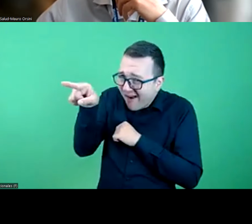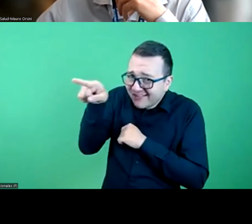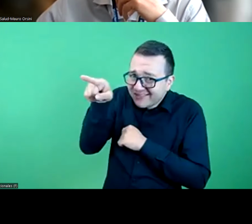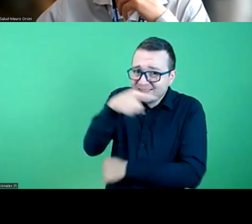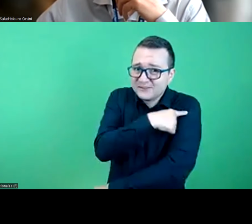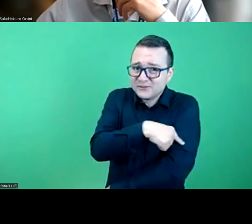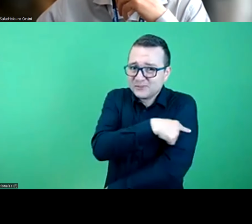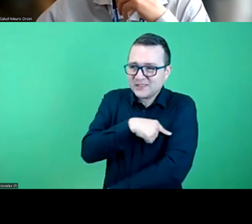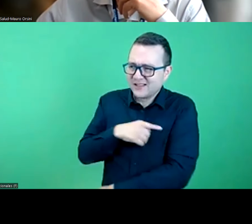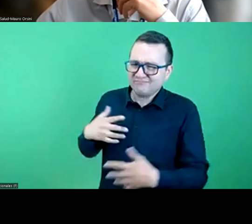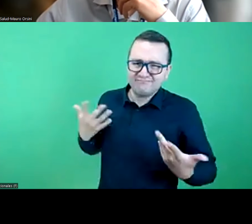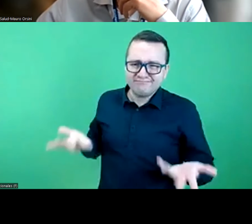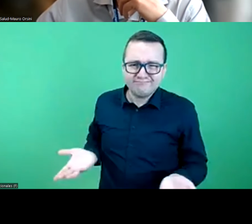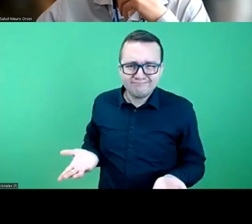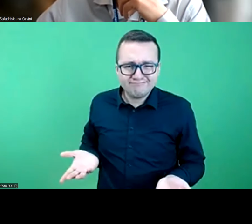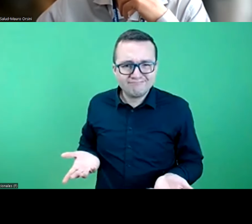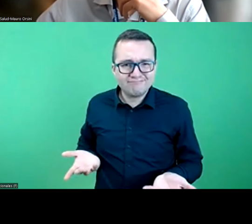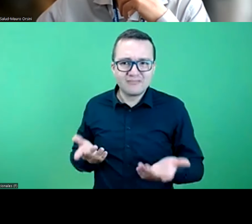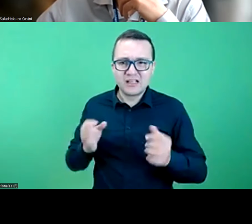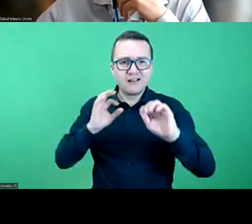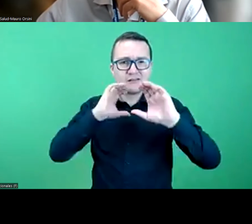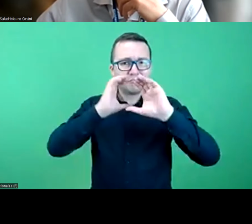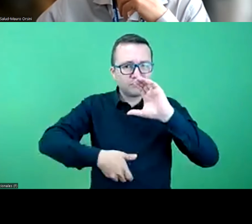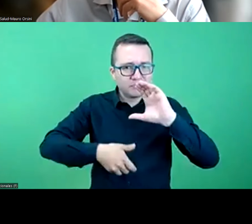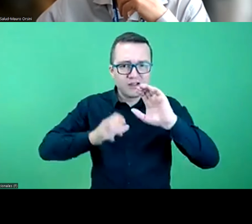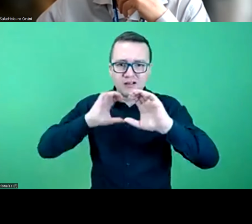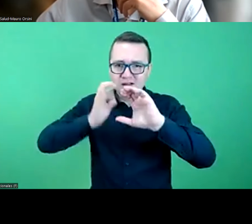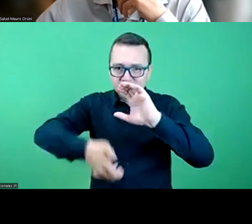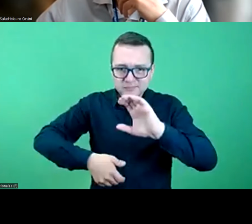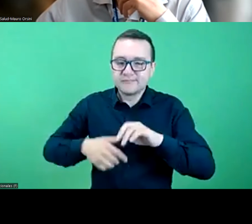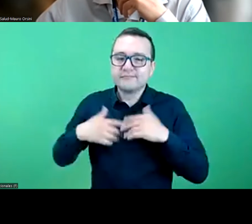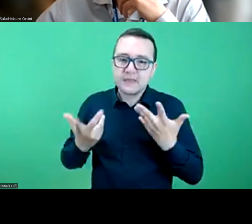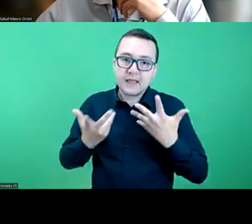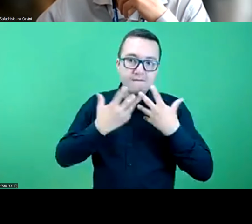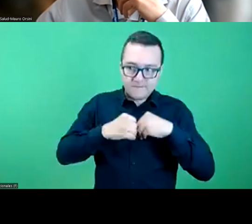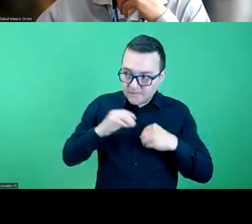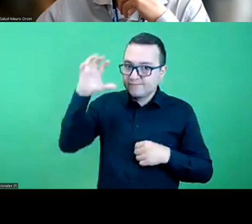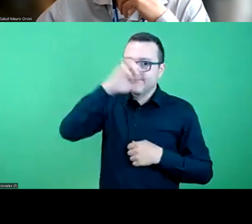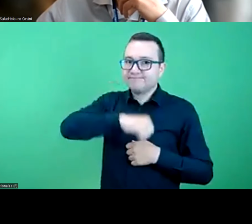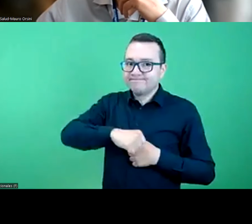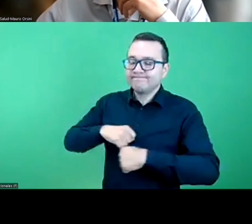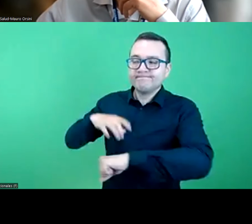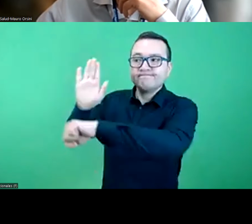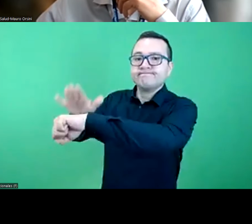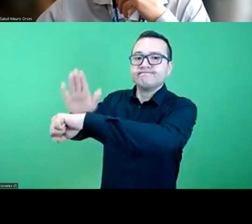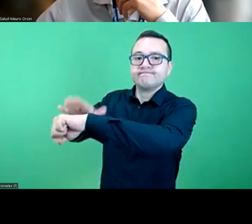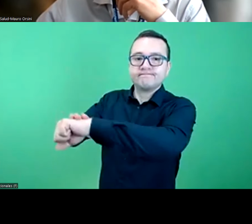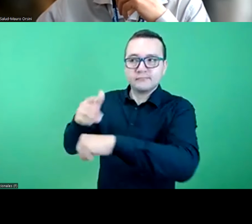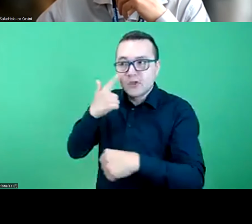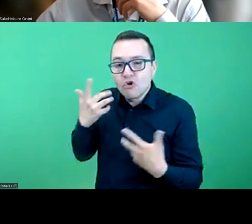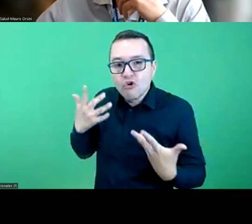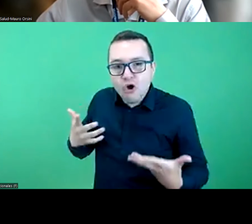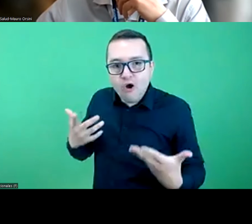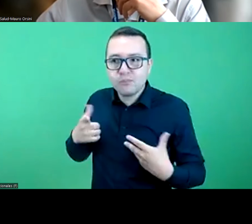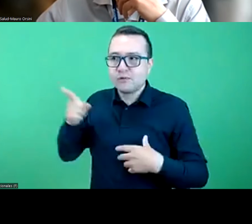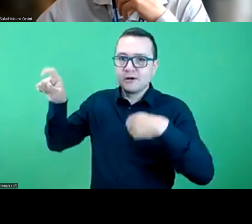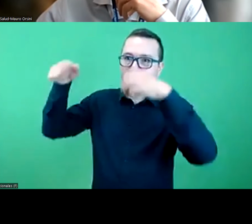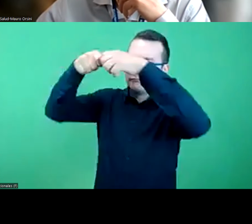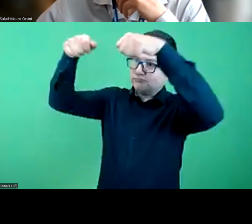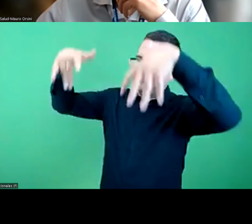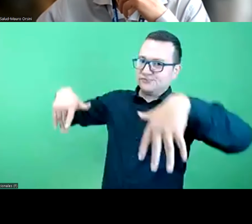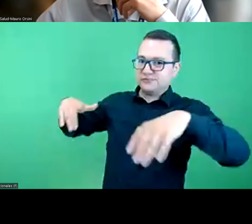haciendo las comunicaciones oportunas. Y la dificultad y la frustración de los propios trabajadores de que esto ocurra, ¿no? Y estamos